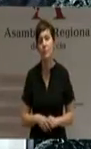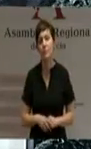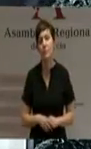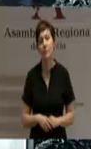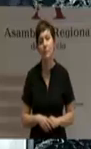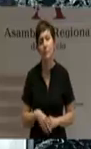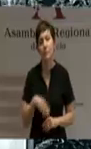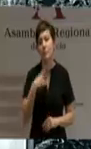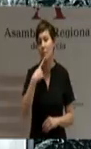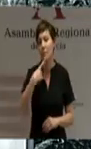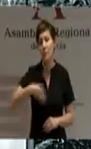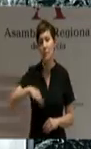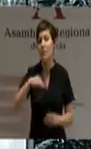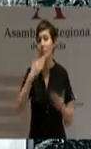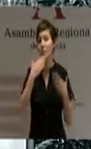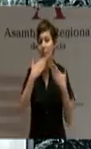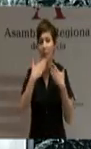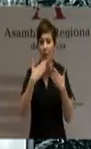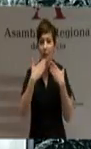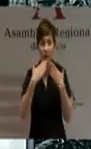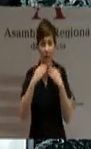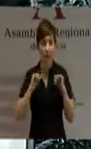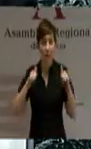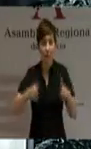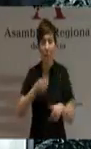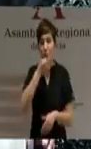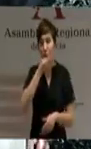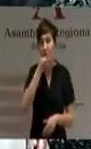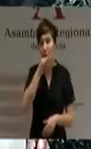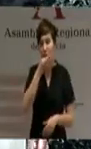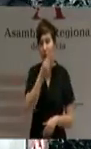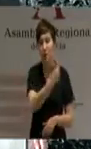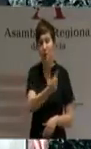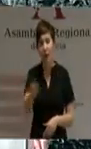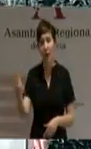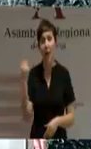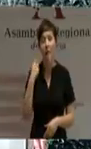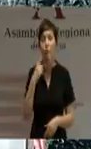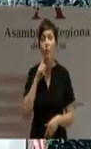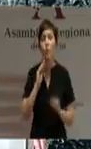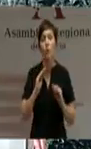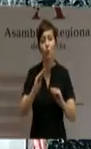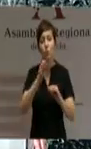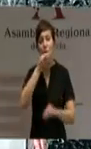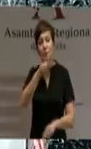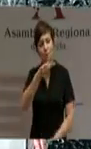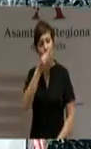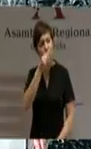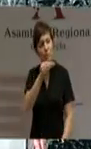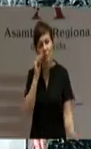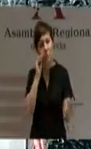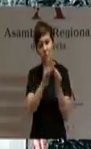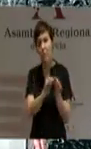agradecer el tono especialmente de las primeras intervenciones. Quiero que cuenten conmigo para todo lo que sus señorías entiendan que